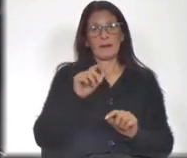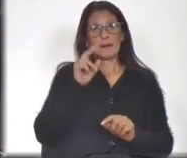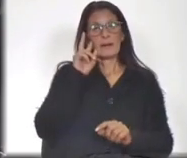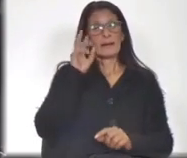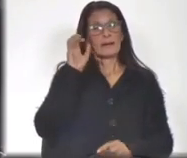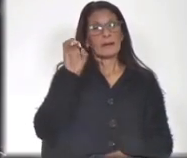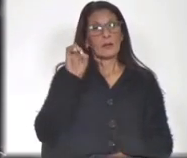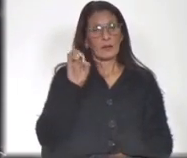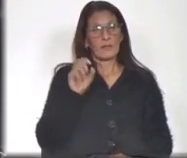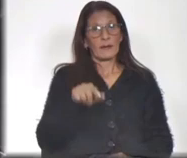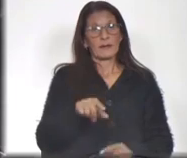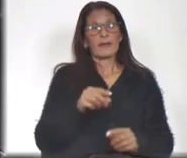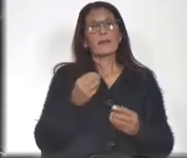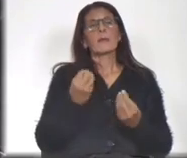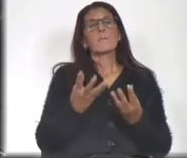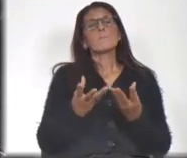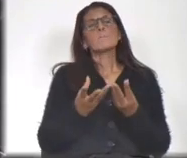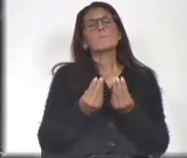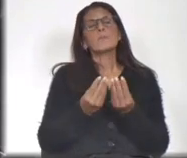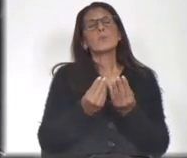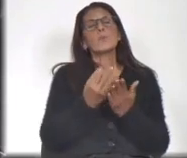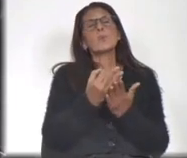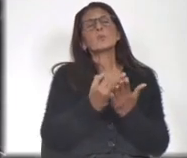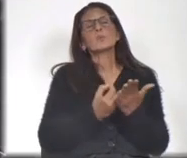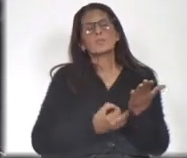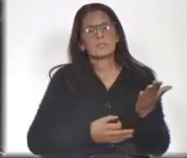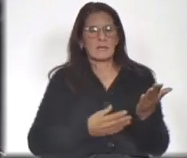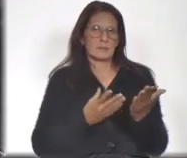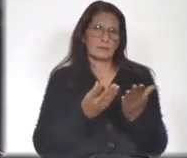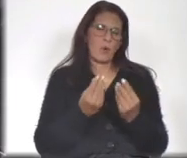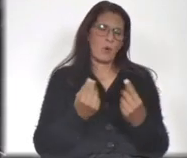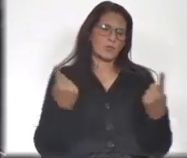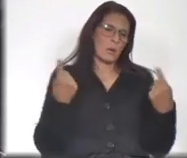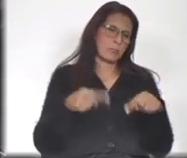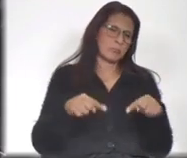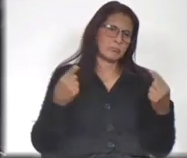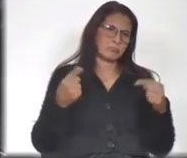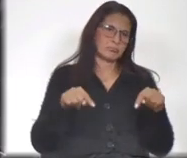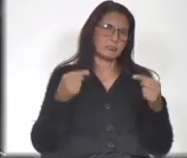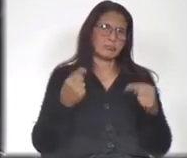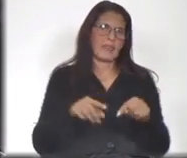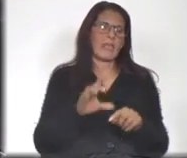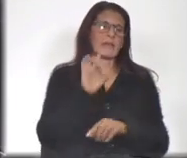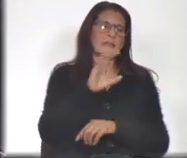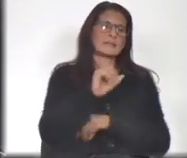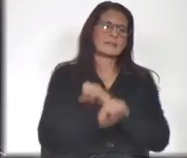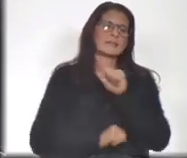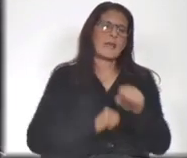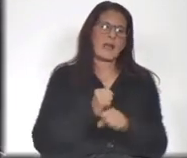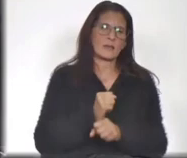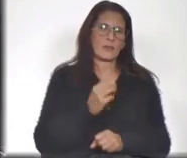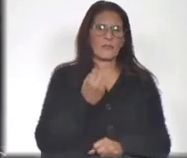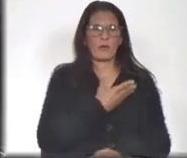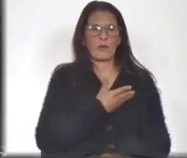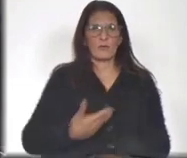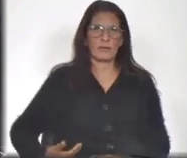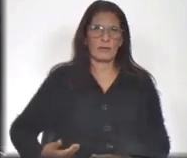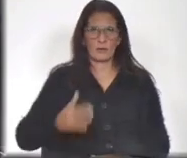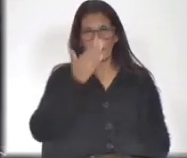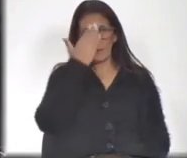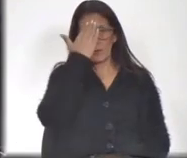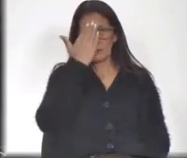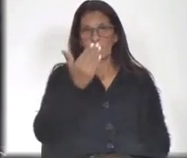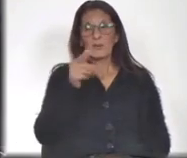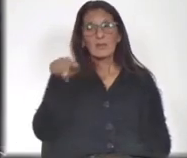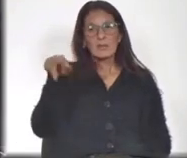recordar las muchísimas, pero muchísimas interpelaciones en 15 años de gobierno frente amplista. Si